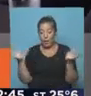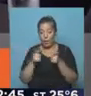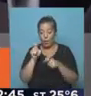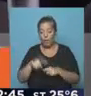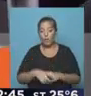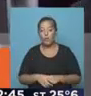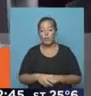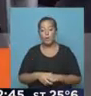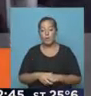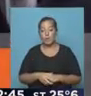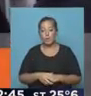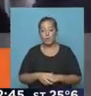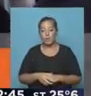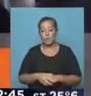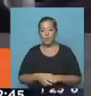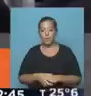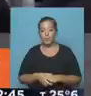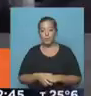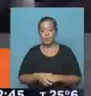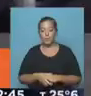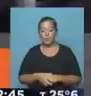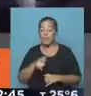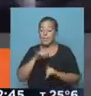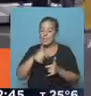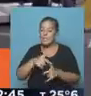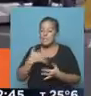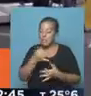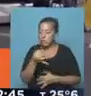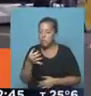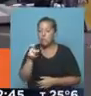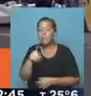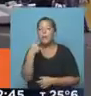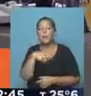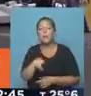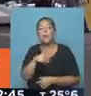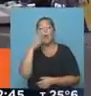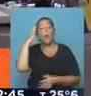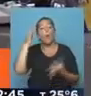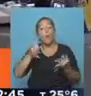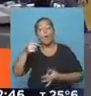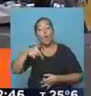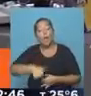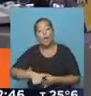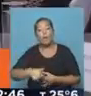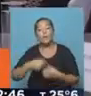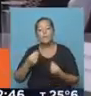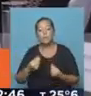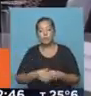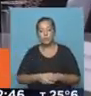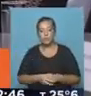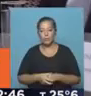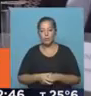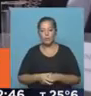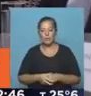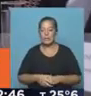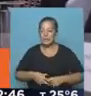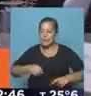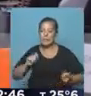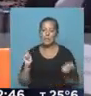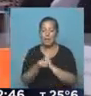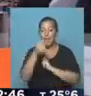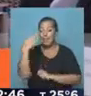Ah genial es es Es Así exactamente pero eh digamos la justicia acá va a tener que dar un vuelco también